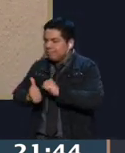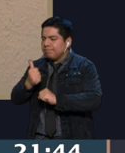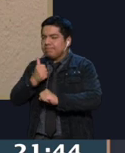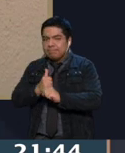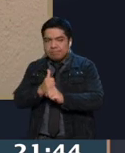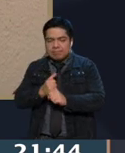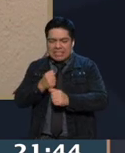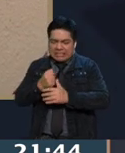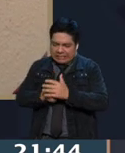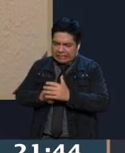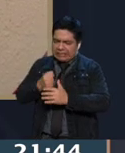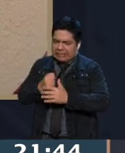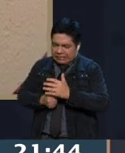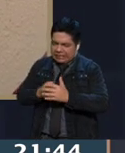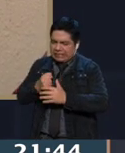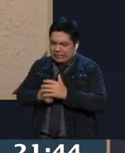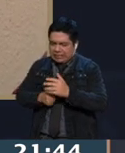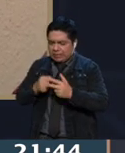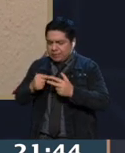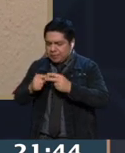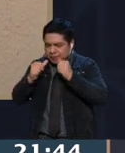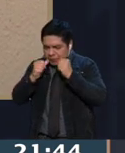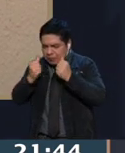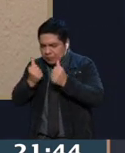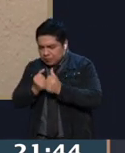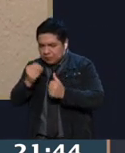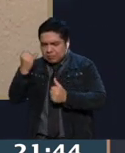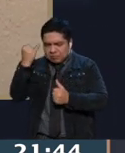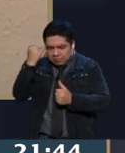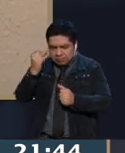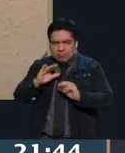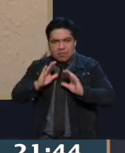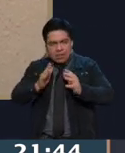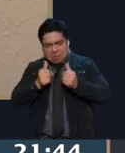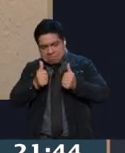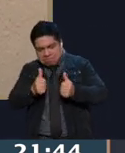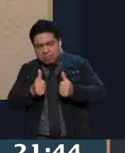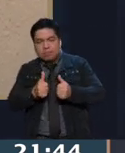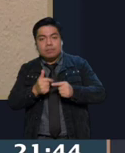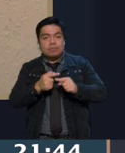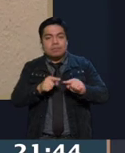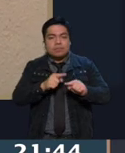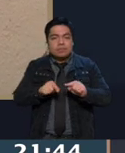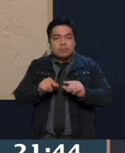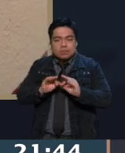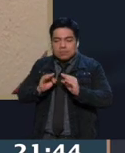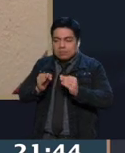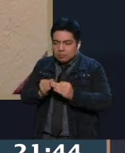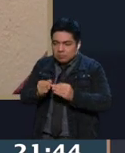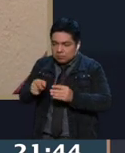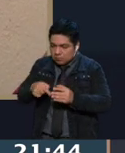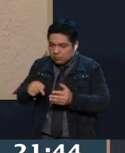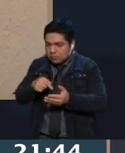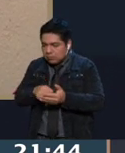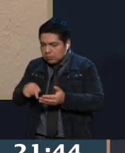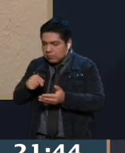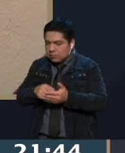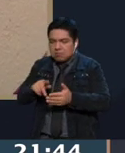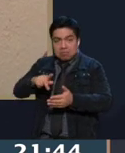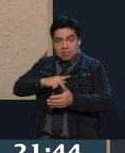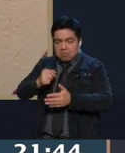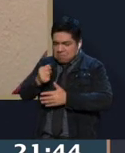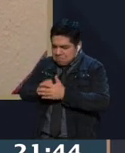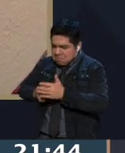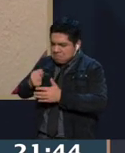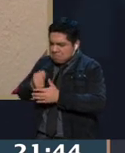lucha indígena en esta ciudad se ha ido moldeando en distintos momentos para nuestra lucha,